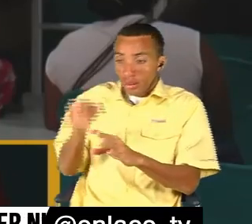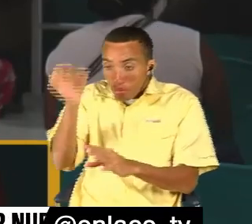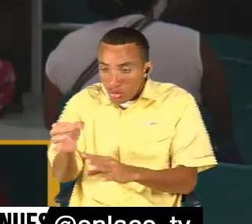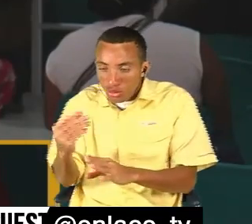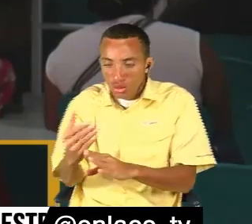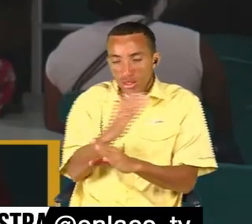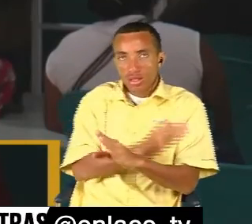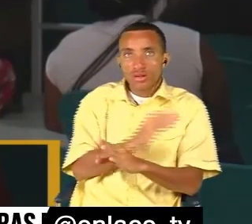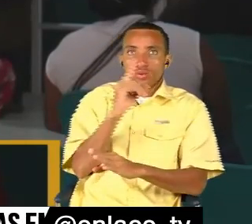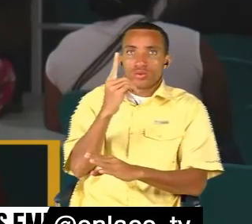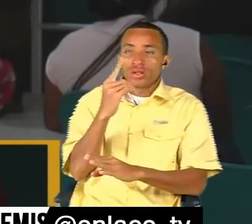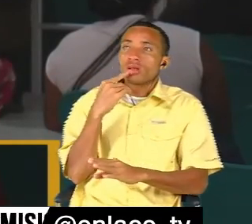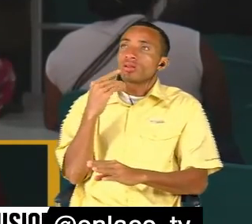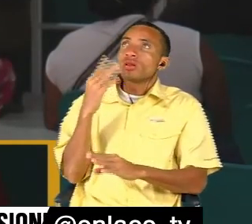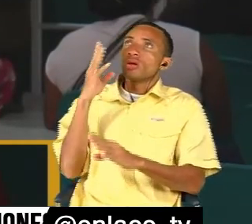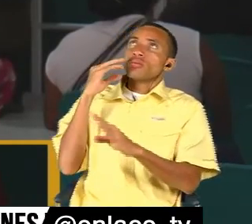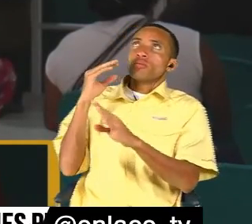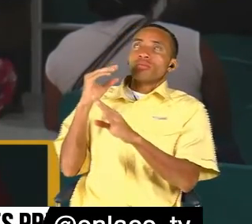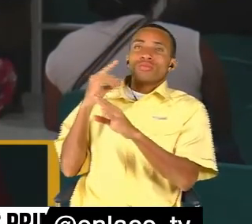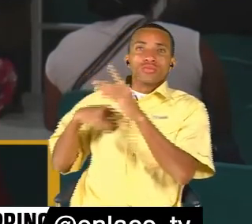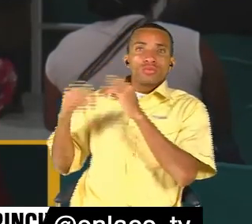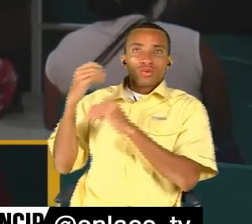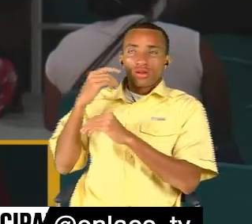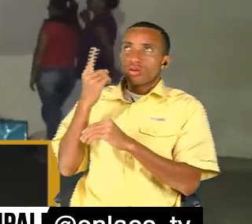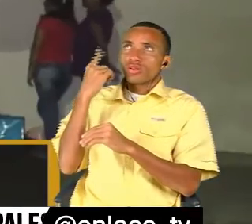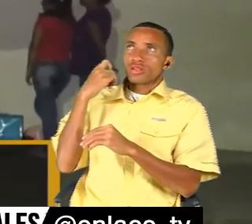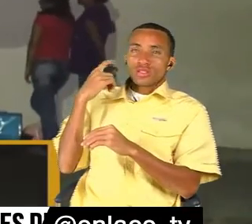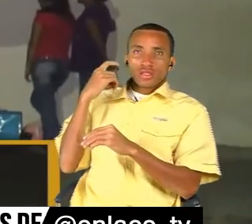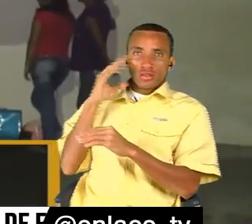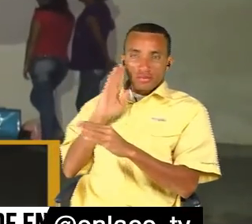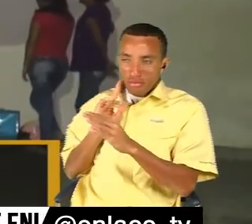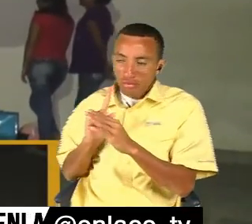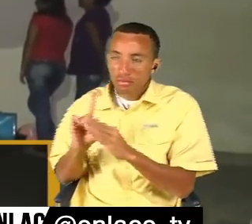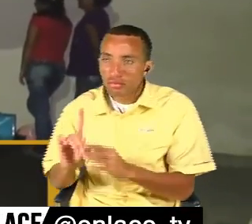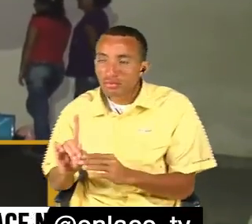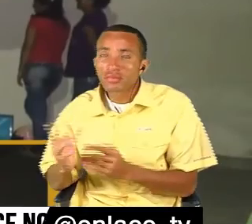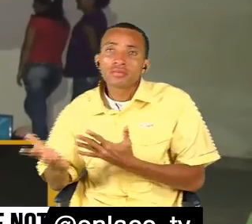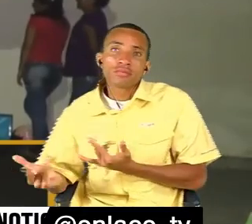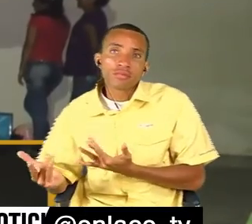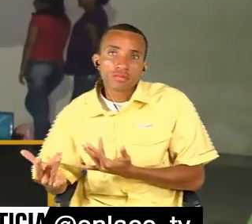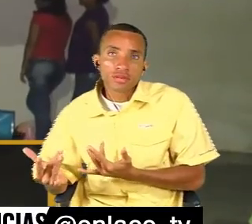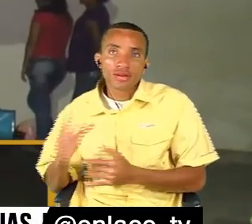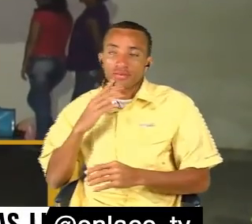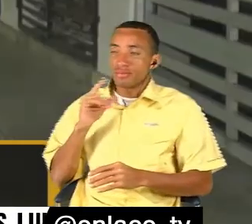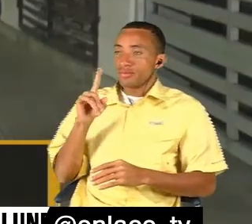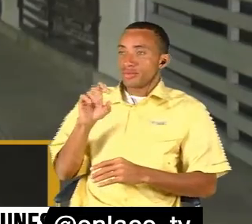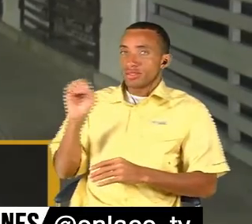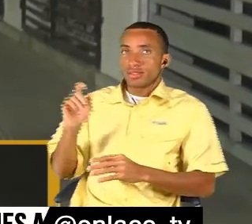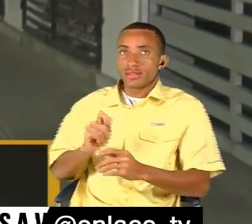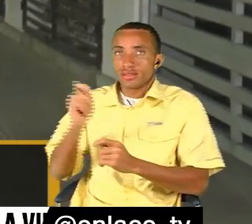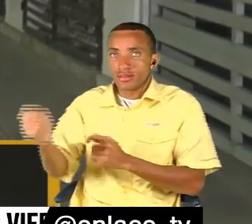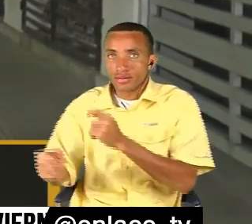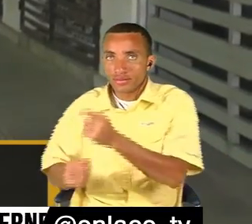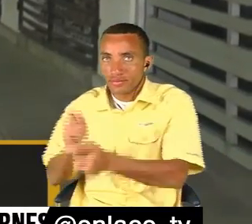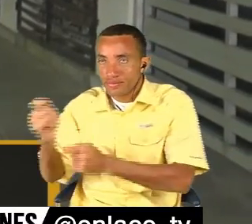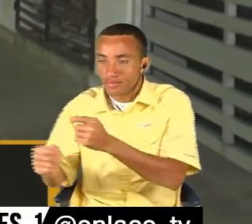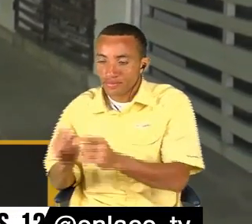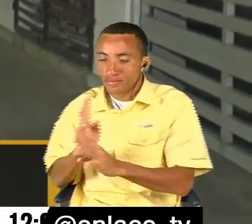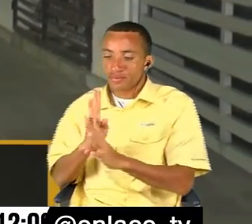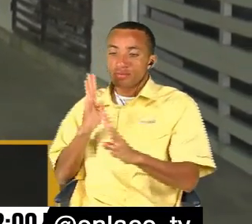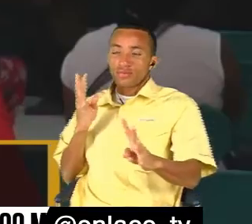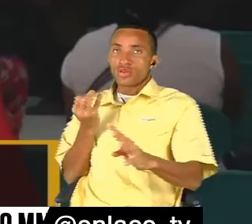no venirse del día anterior porque la verdad no hay razón de ser. Son 60 los pichos que esta EPS entrega a sus usuarios y según sus voceros el número